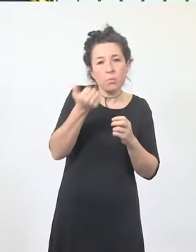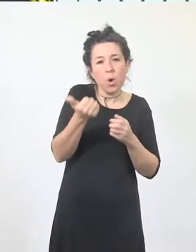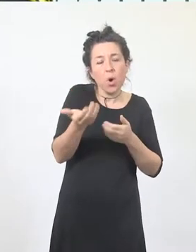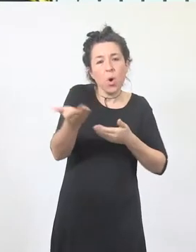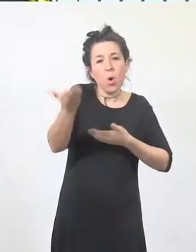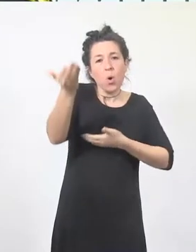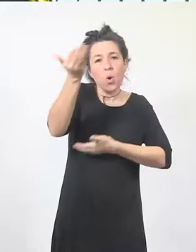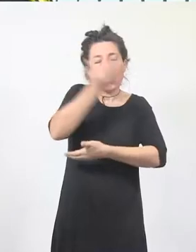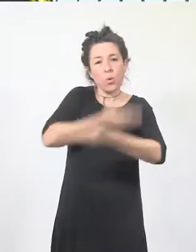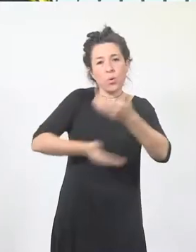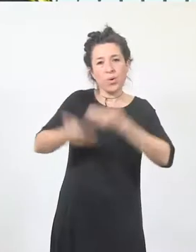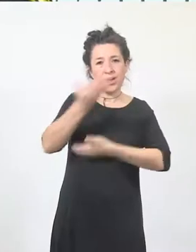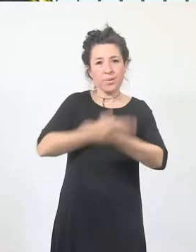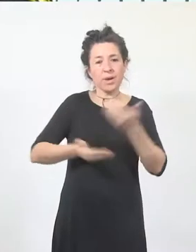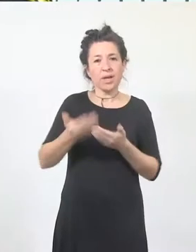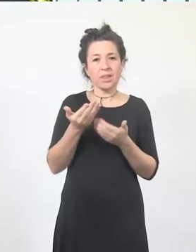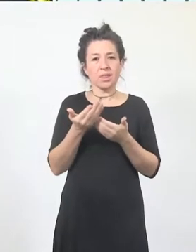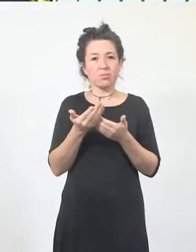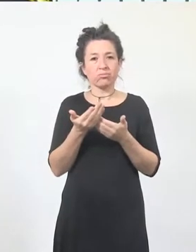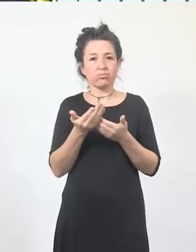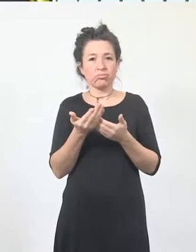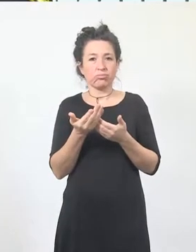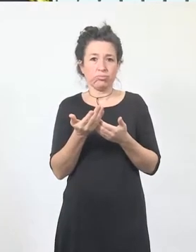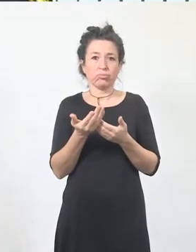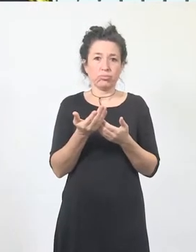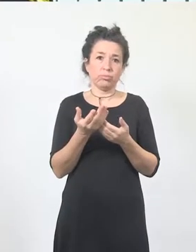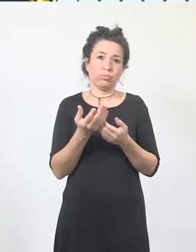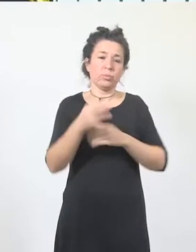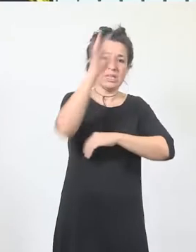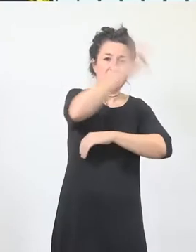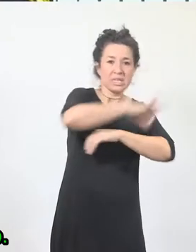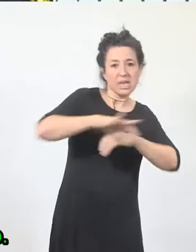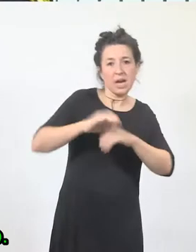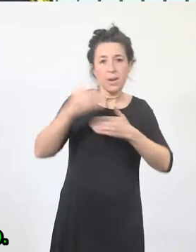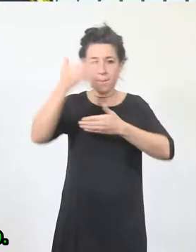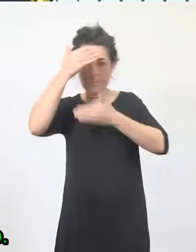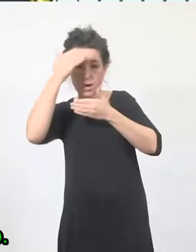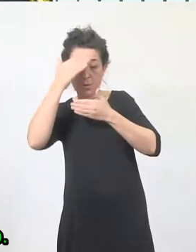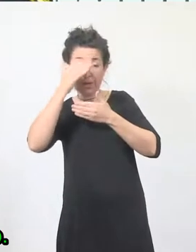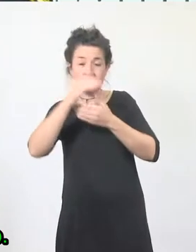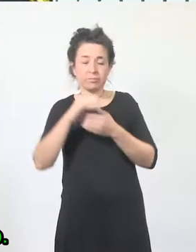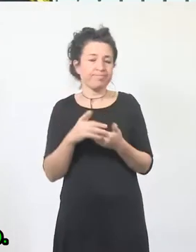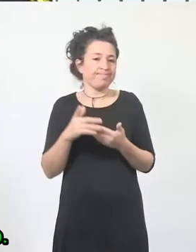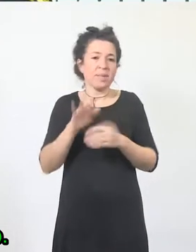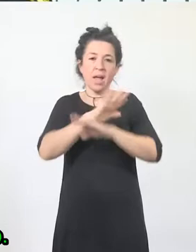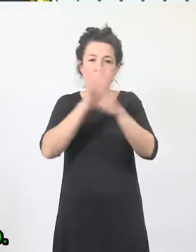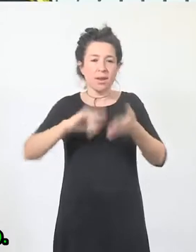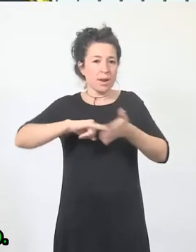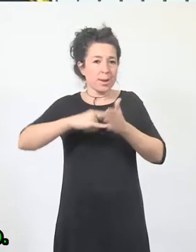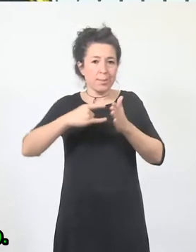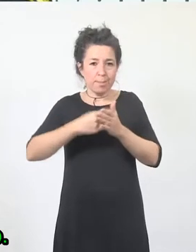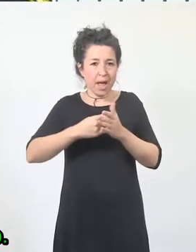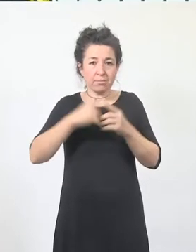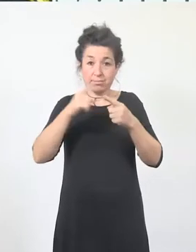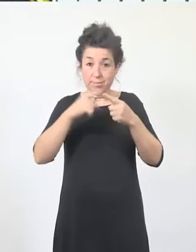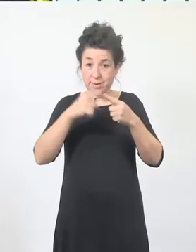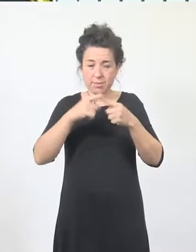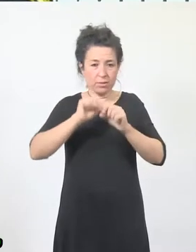una colaboración por las diferentes partes. Desgraciadamente ese plan fue